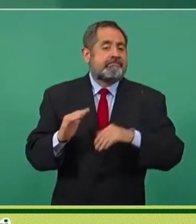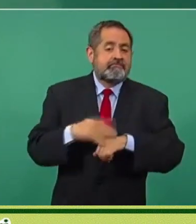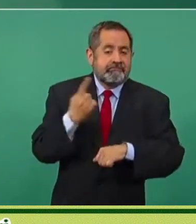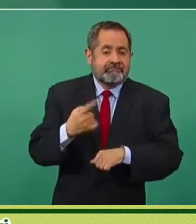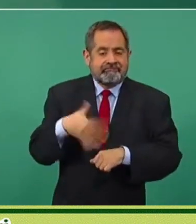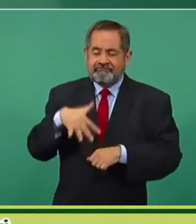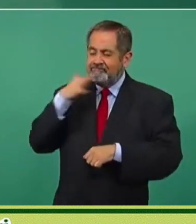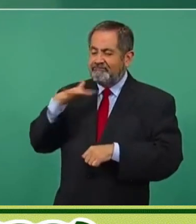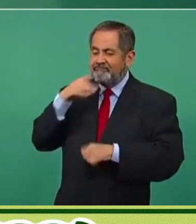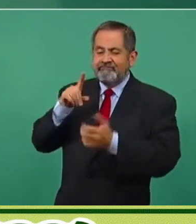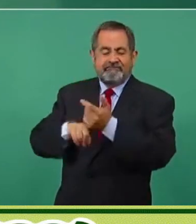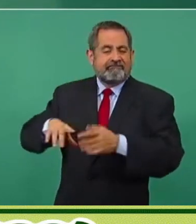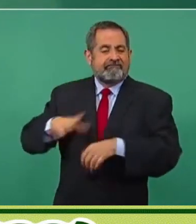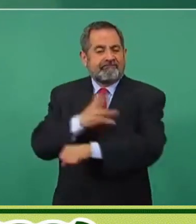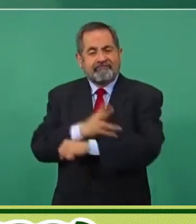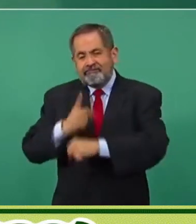Es lo que produce